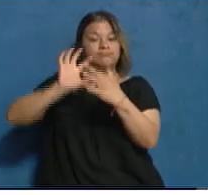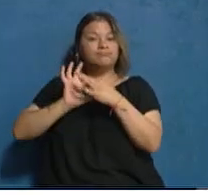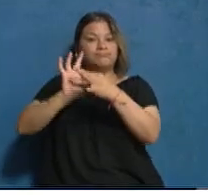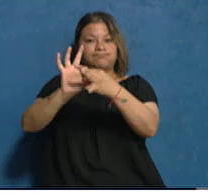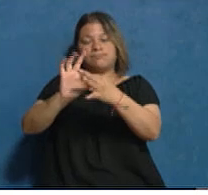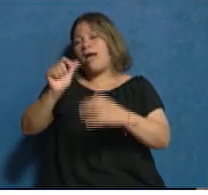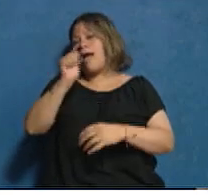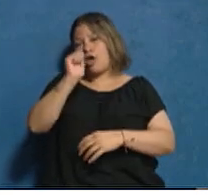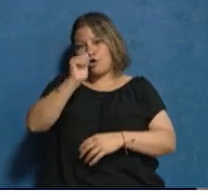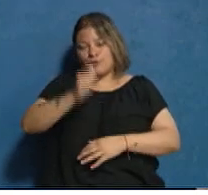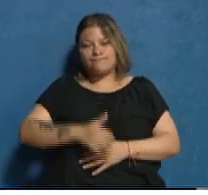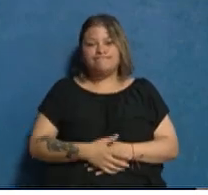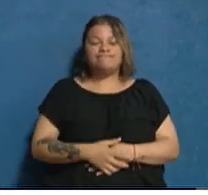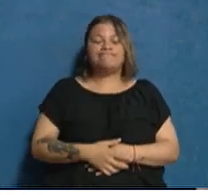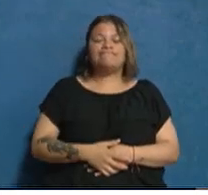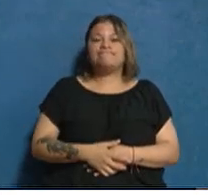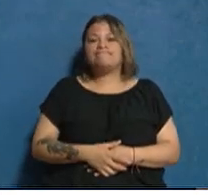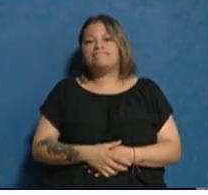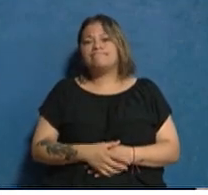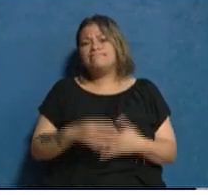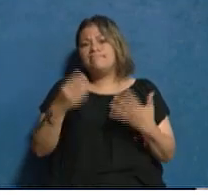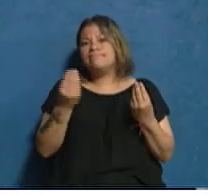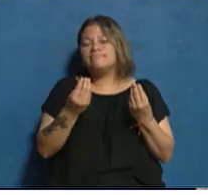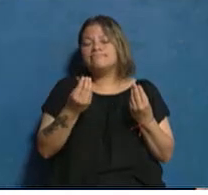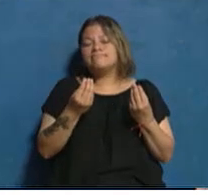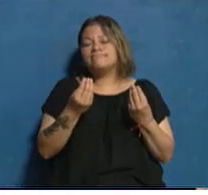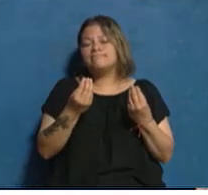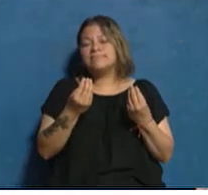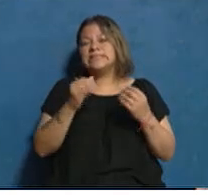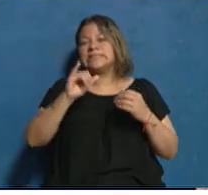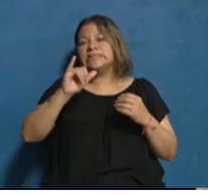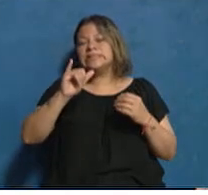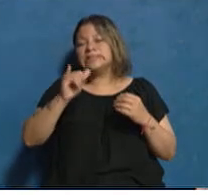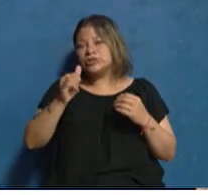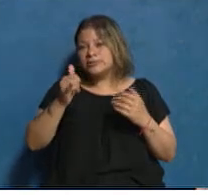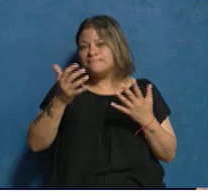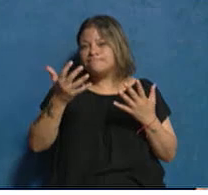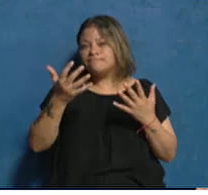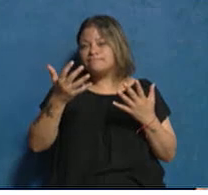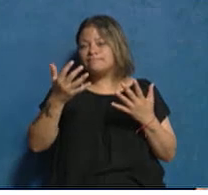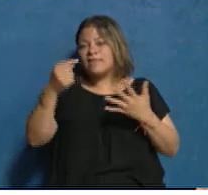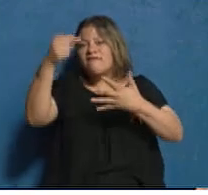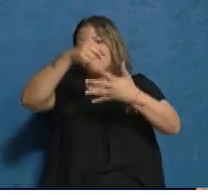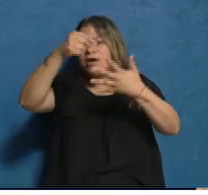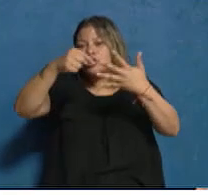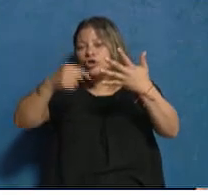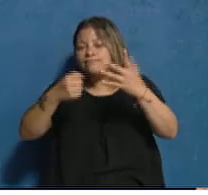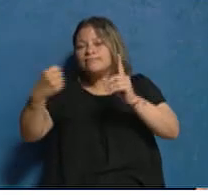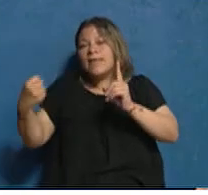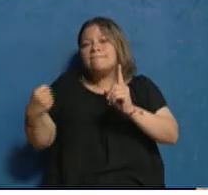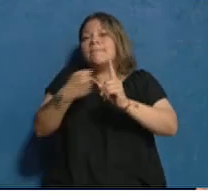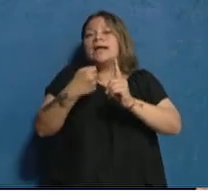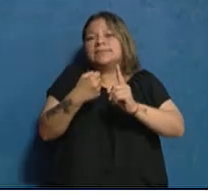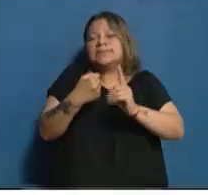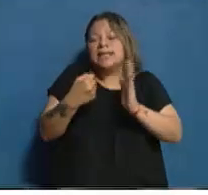con el alcohol. Los factores, allí está el punto. Hay que tener en cuenta qué tipo de factor incide en